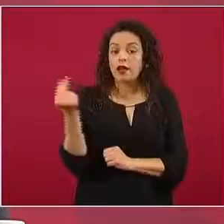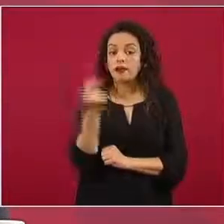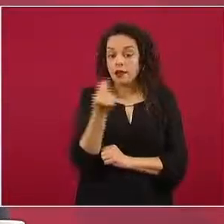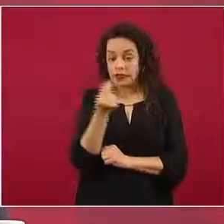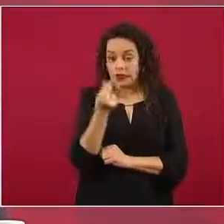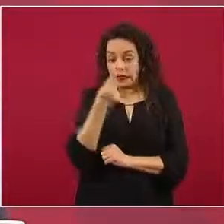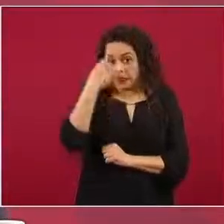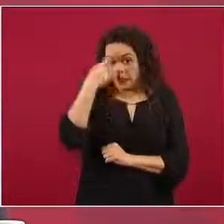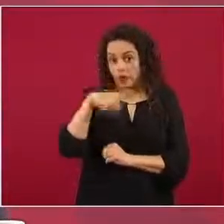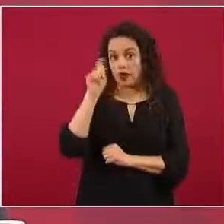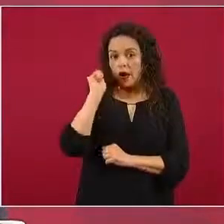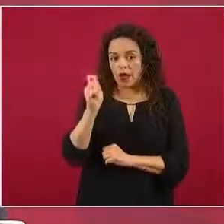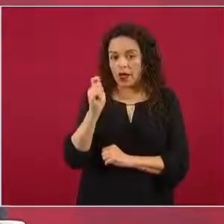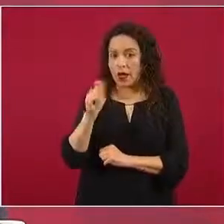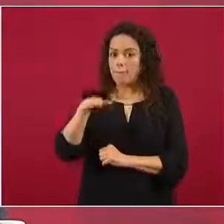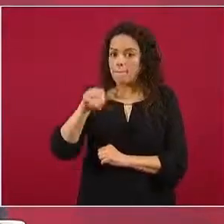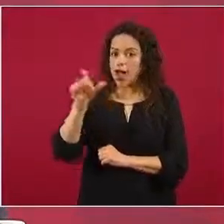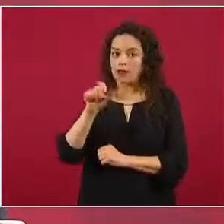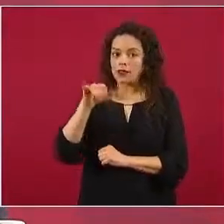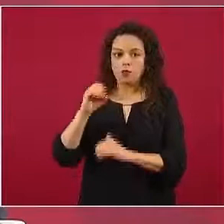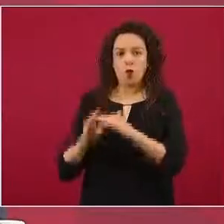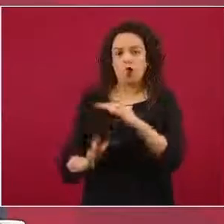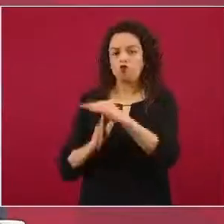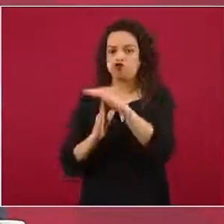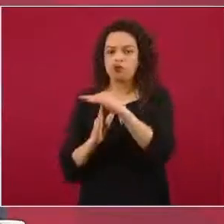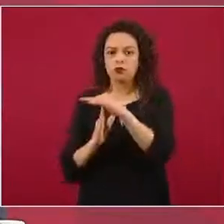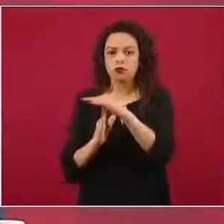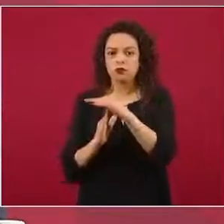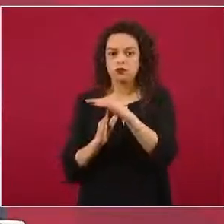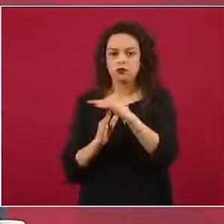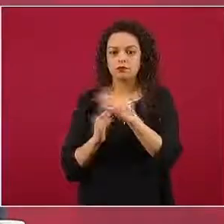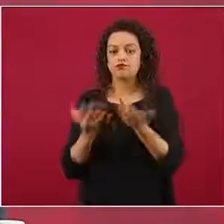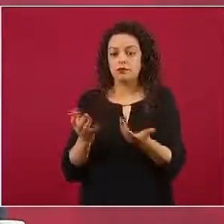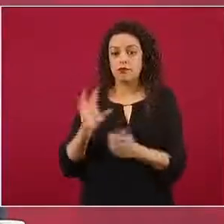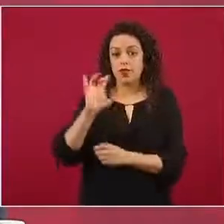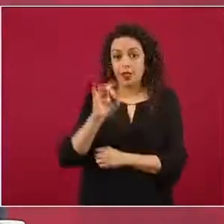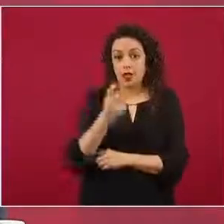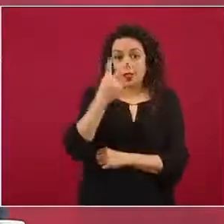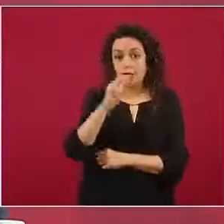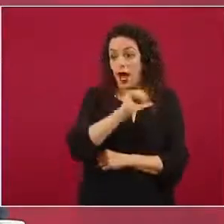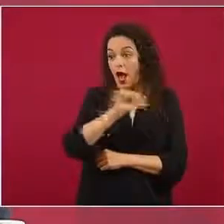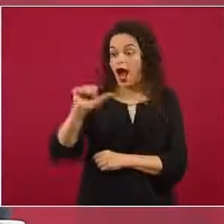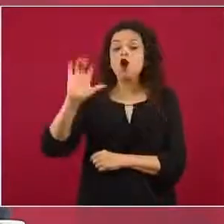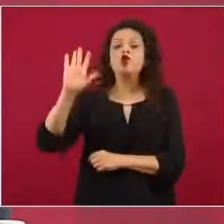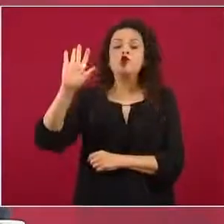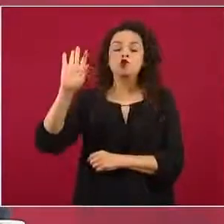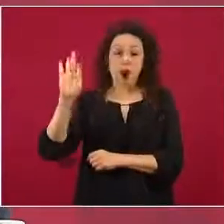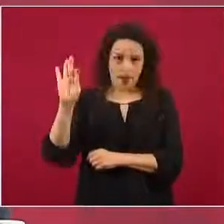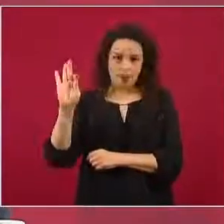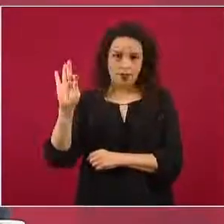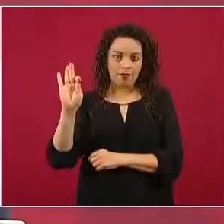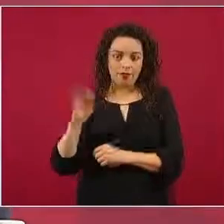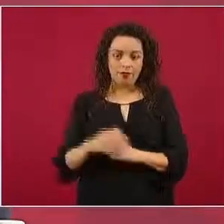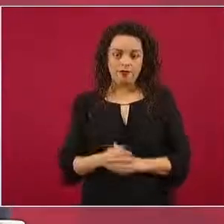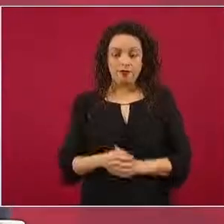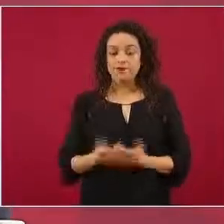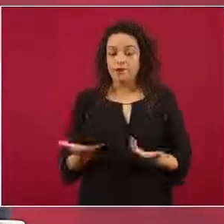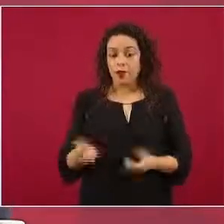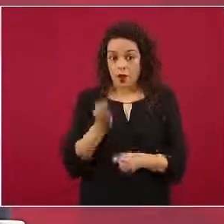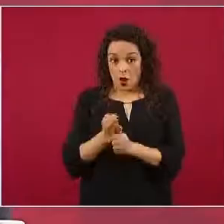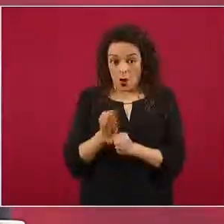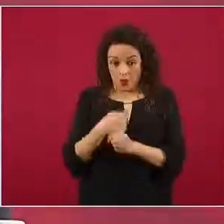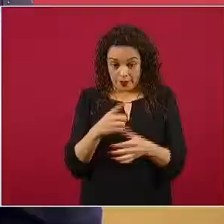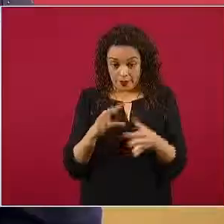para obtener el riesgo máximo y, lógicamente, de 32 a 40. Así como ahorita comentamos